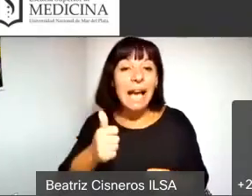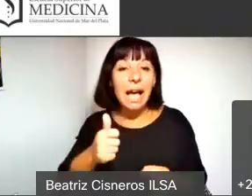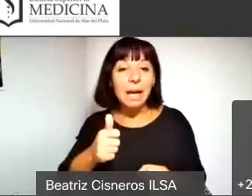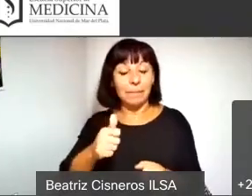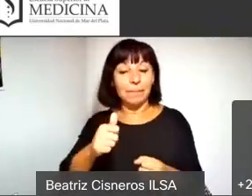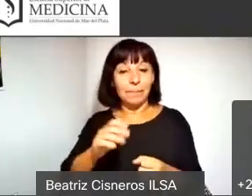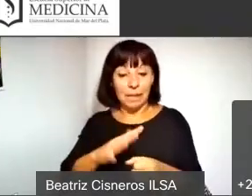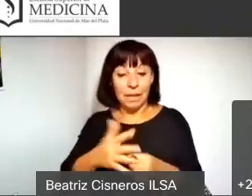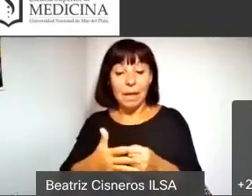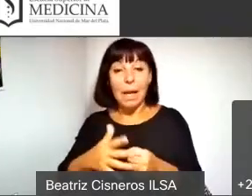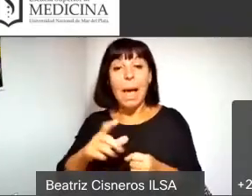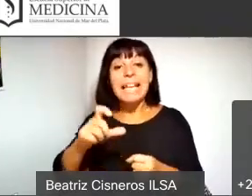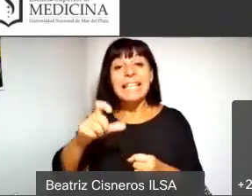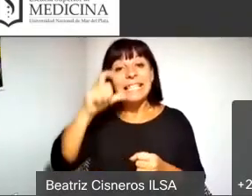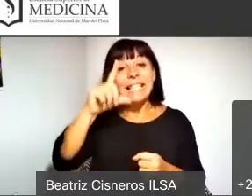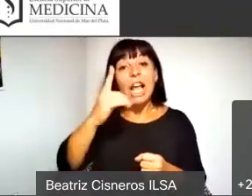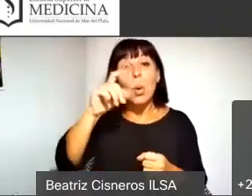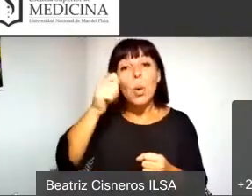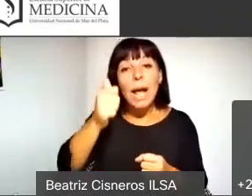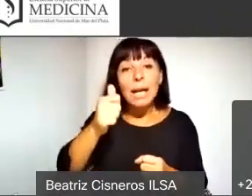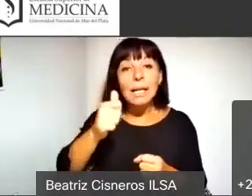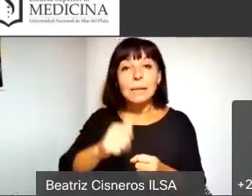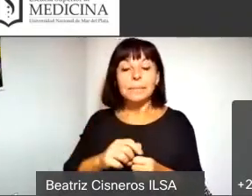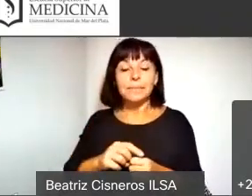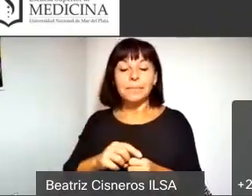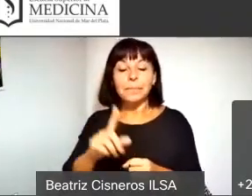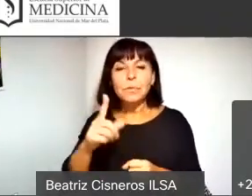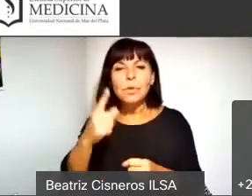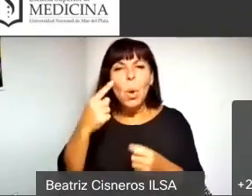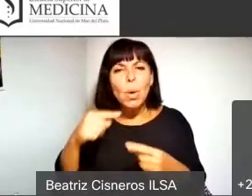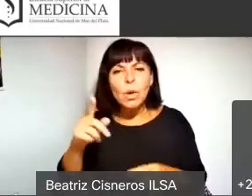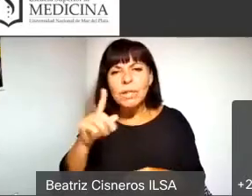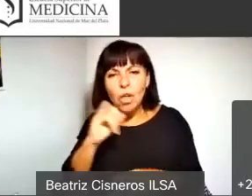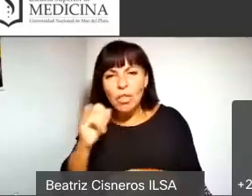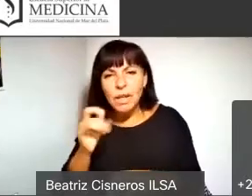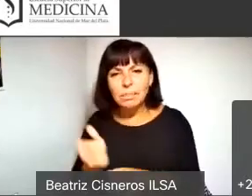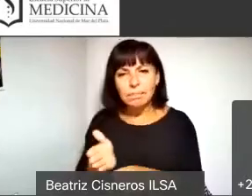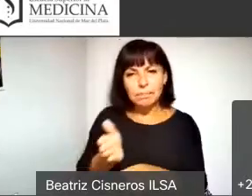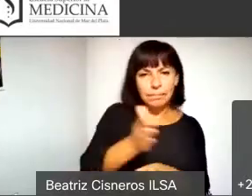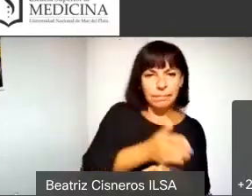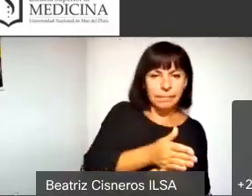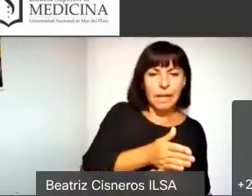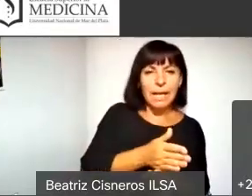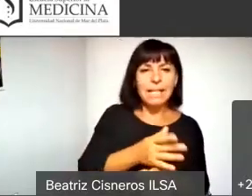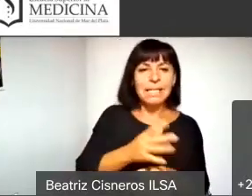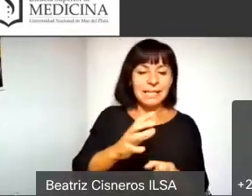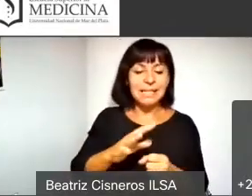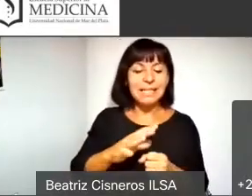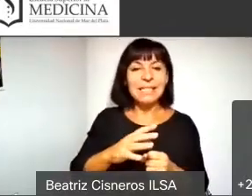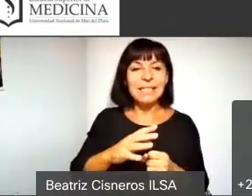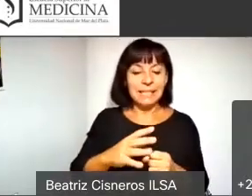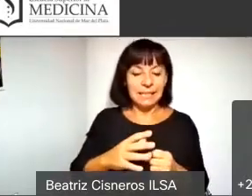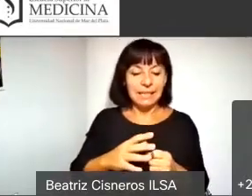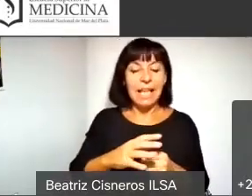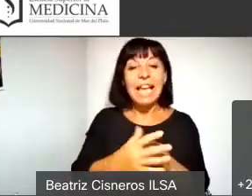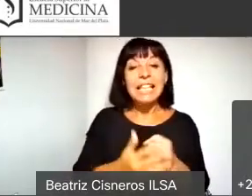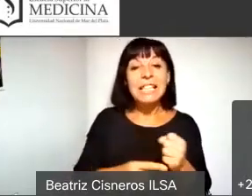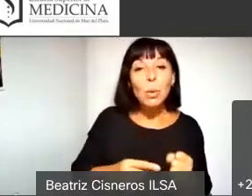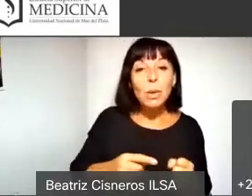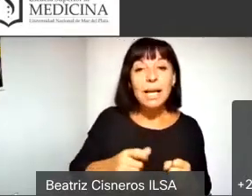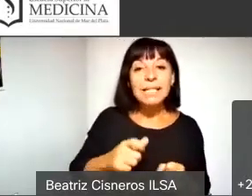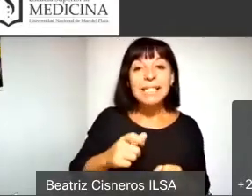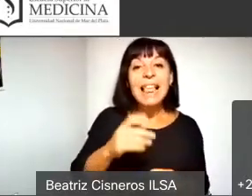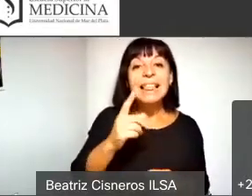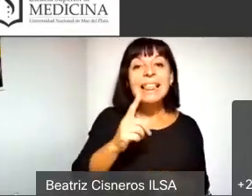dije, vuelvo, pero que también tienen en común, es que las células eucariotas también tienen un glicocálix y vamos a ver